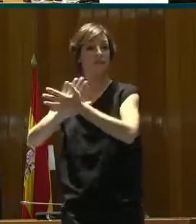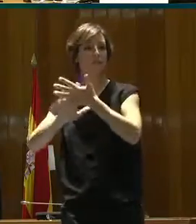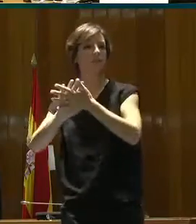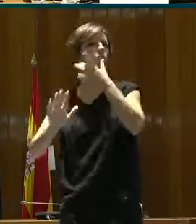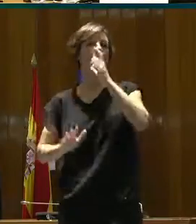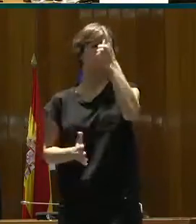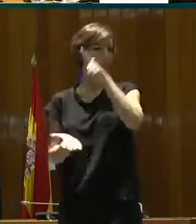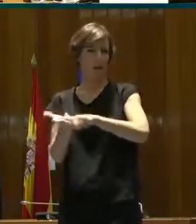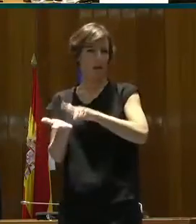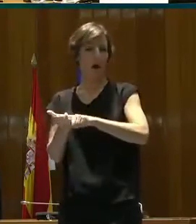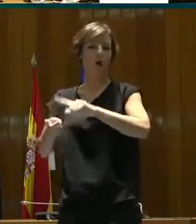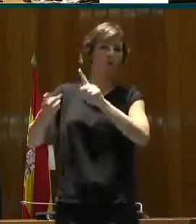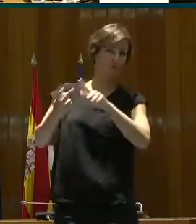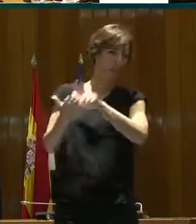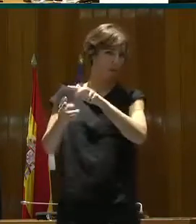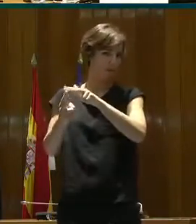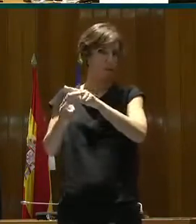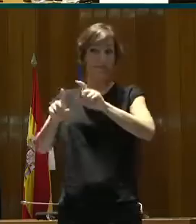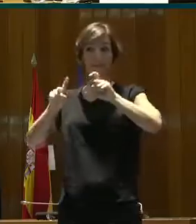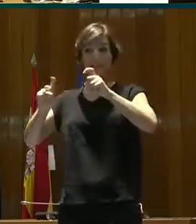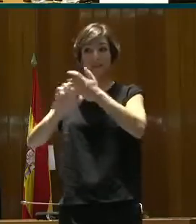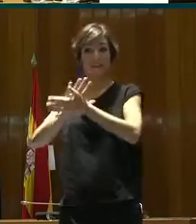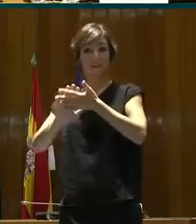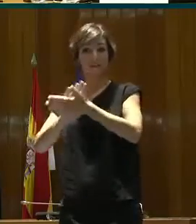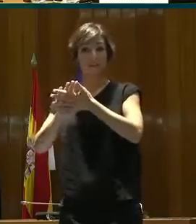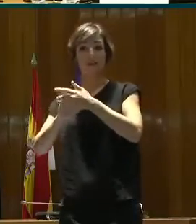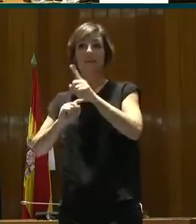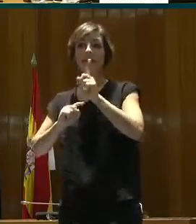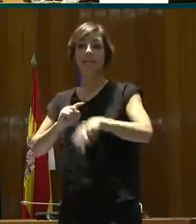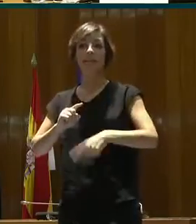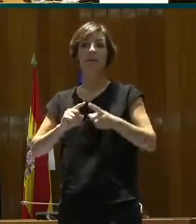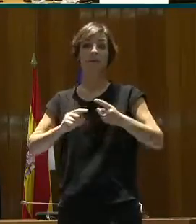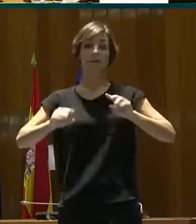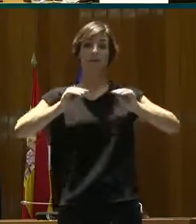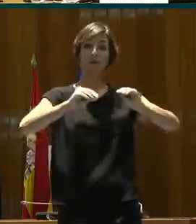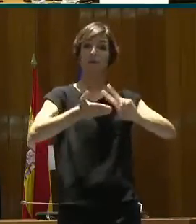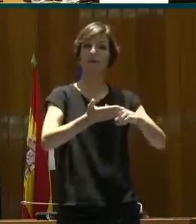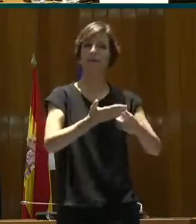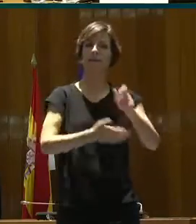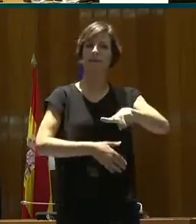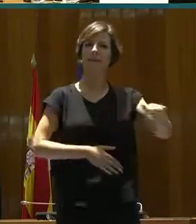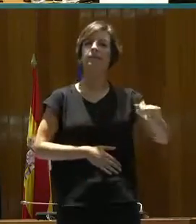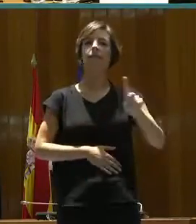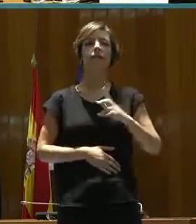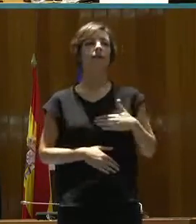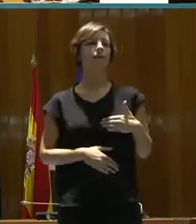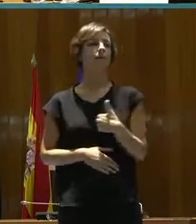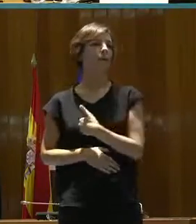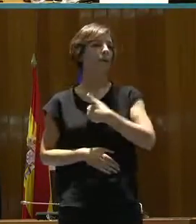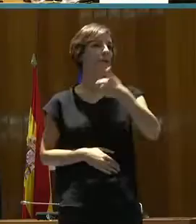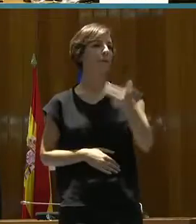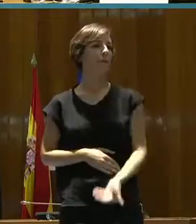primera lengua o bien como segunda lengua, y al mismo tiempo la formación de intérpretes, tienen ese papel fundamental